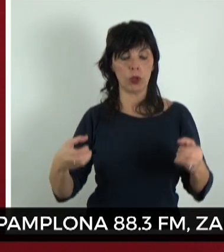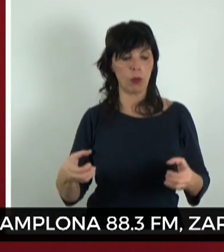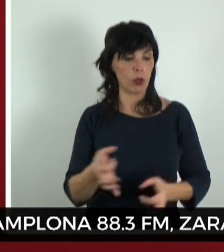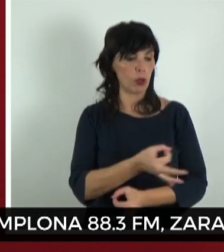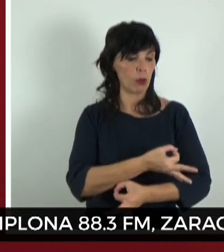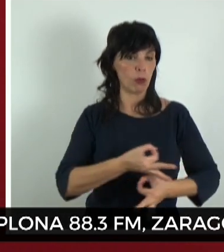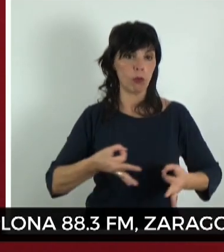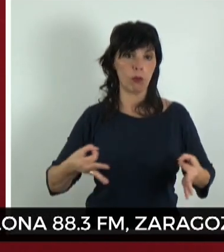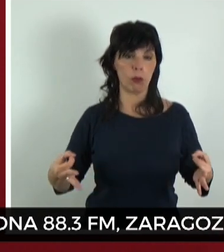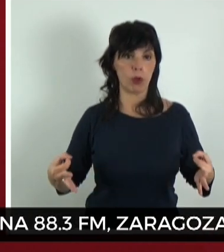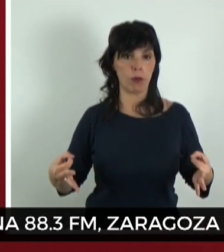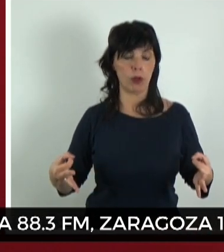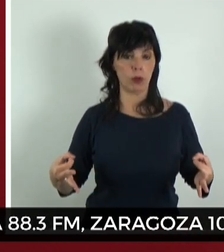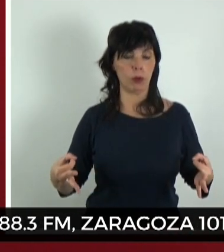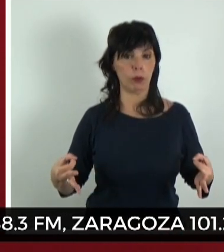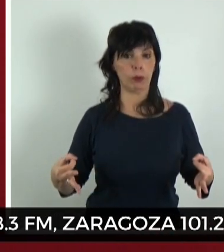Y la gloria de Dios,